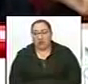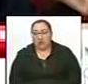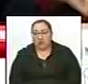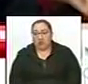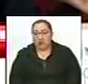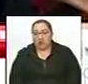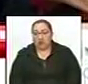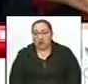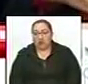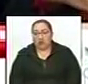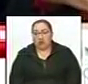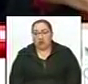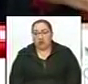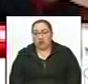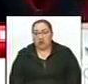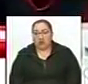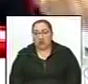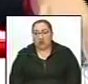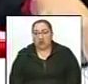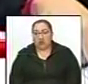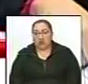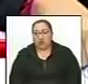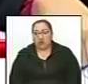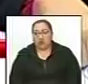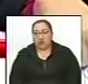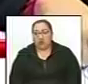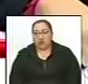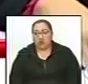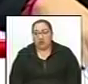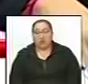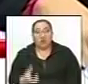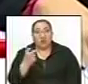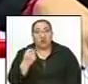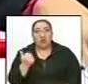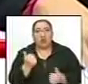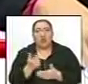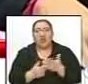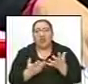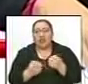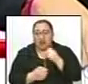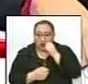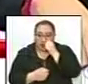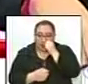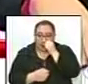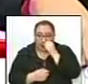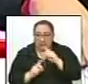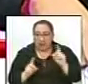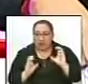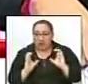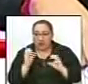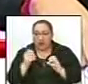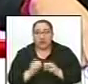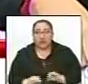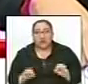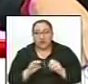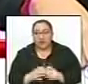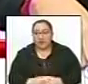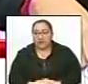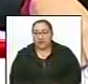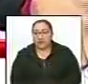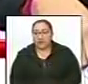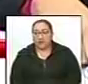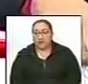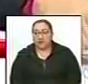congresista con la finalidad de escuchar a dónde quiere aterrizar. Sin embargo, creo que es importante hacer